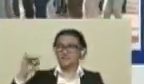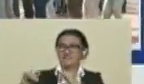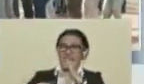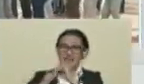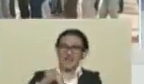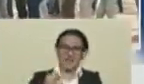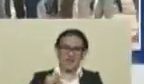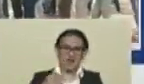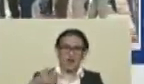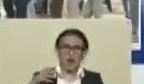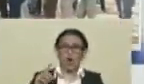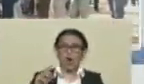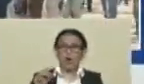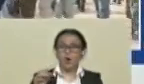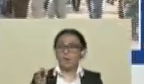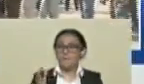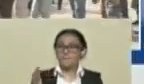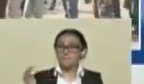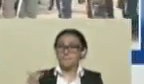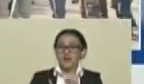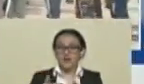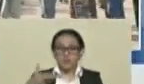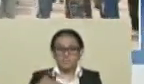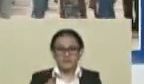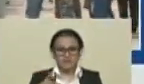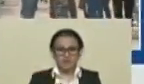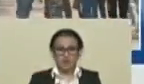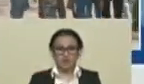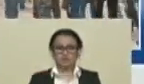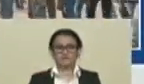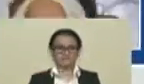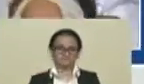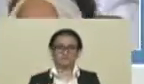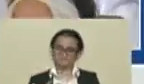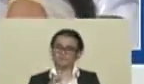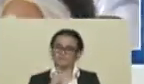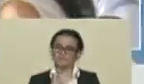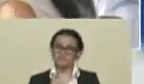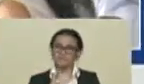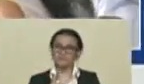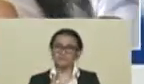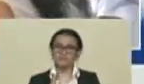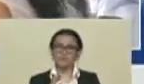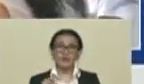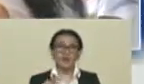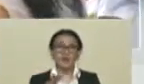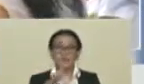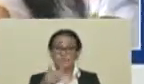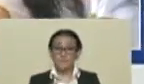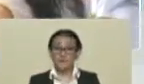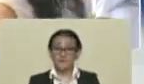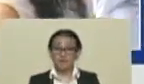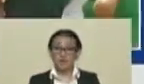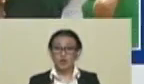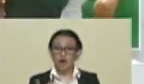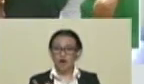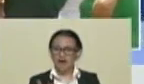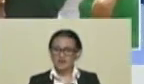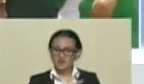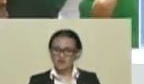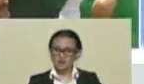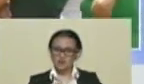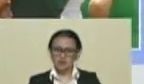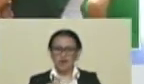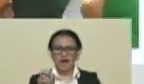incluso del petróleo? Sí, bueno, este es un estado maravilloso, pero es un estado que no tiene petróleo. Este es un estado que tiene potencialidad para